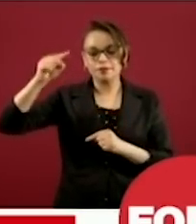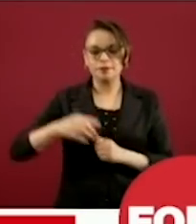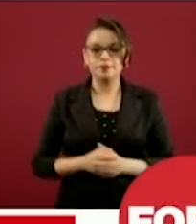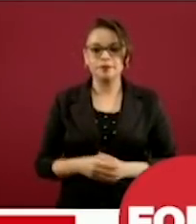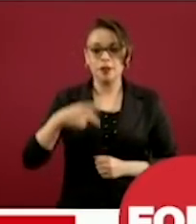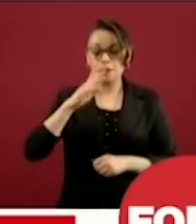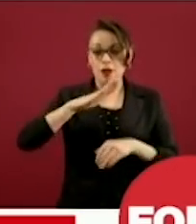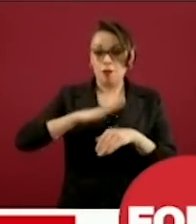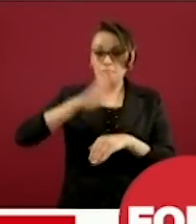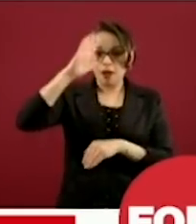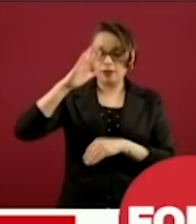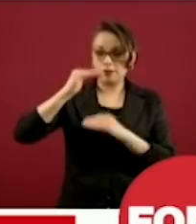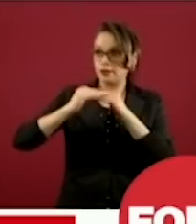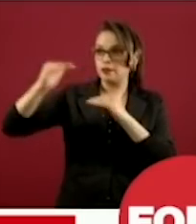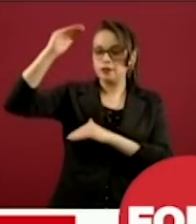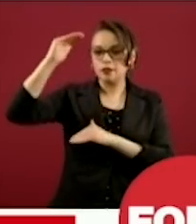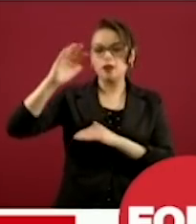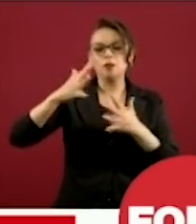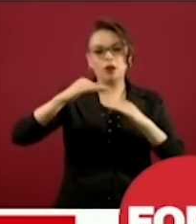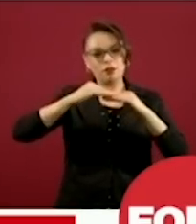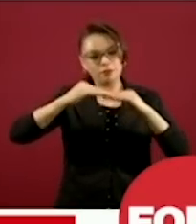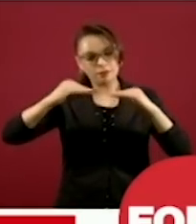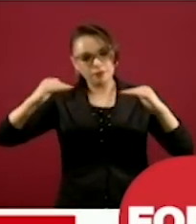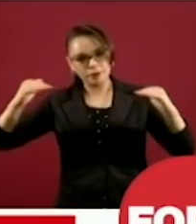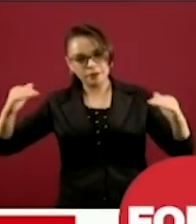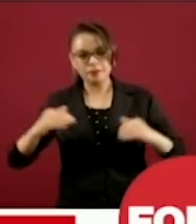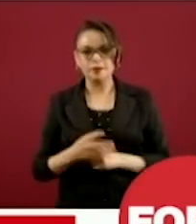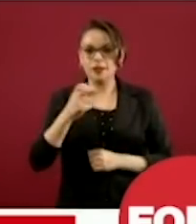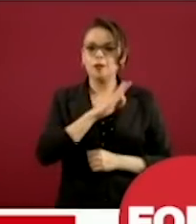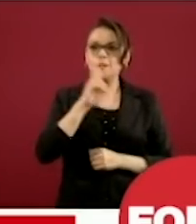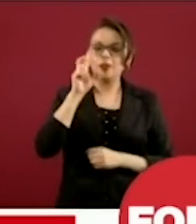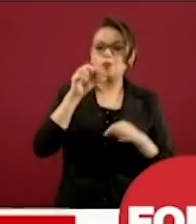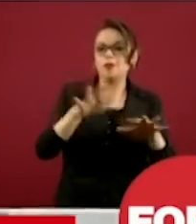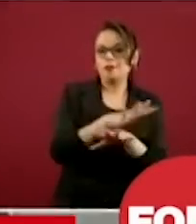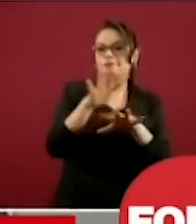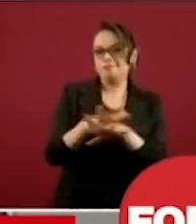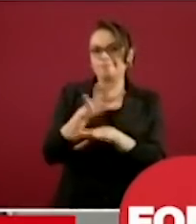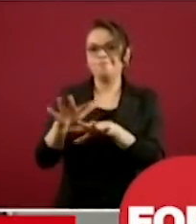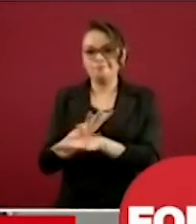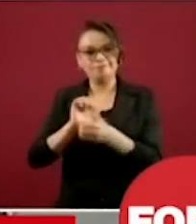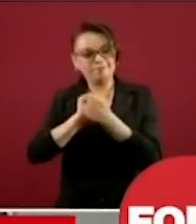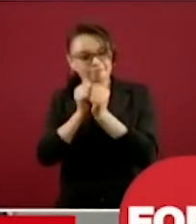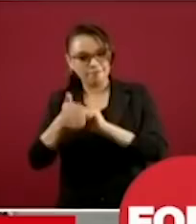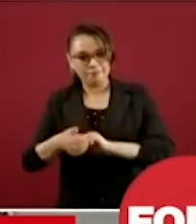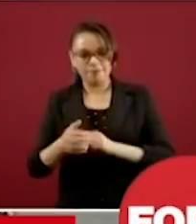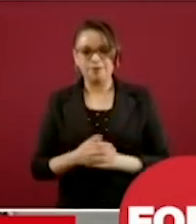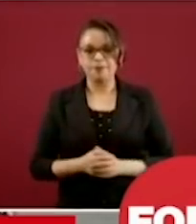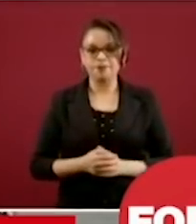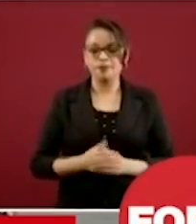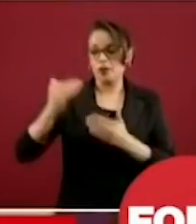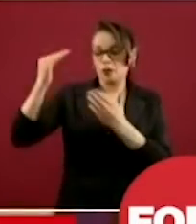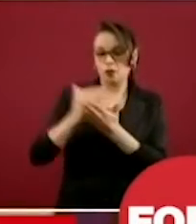superior se estabiliza. Eso vamos a ir viendo cómo va cambiando. Lo que quiero decir es que la disminución de los últimos 5 o